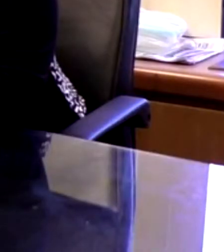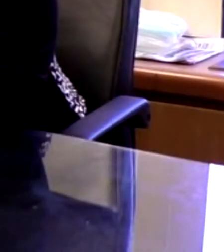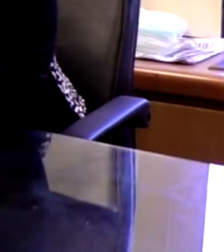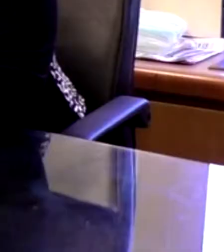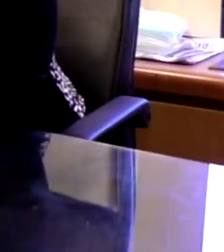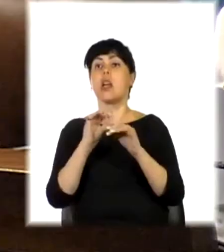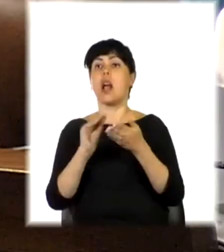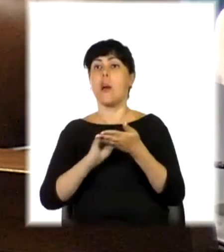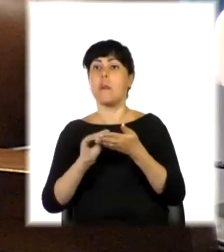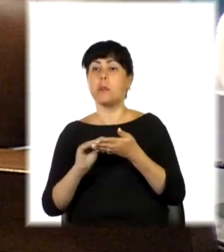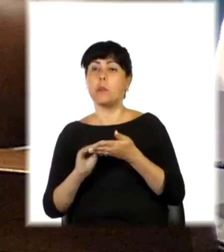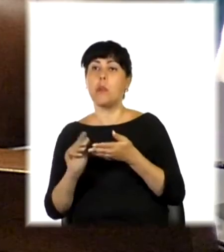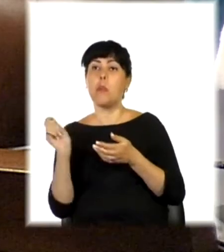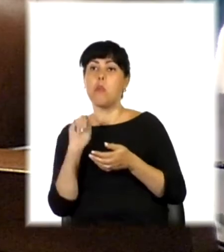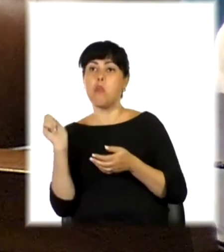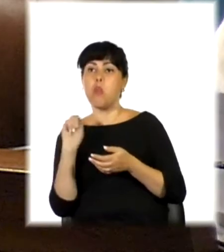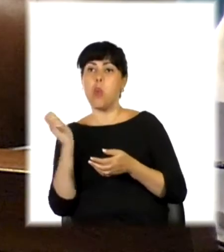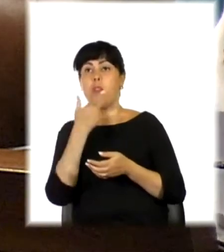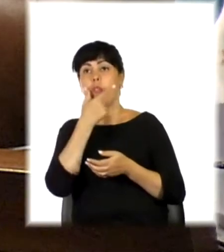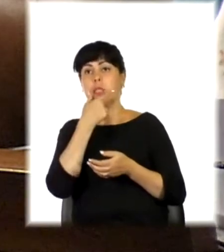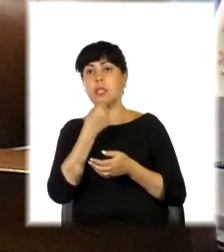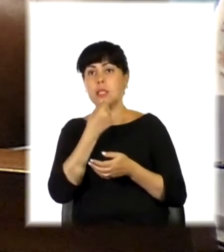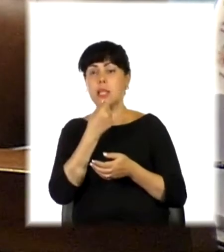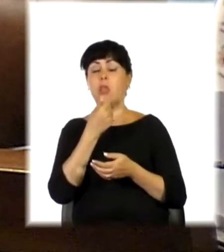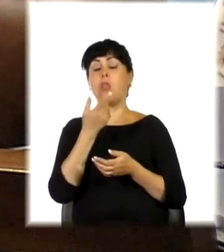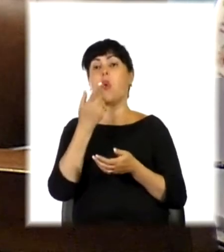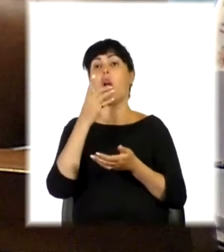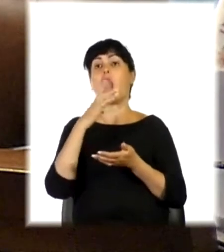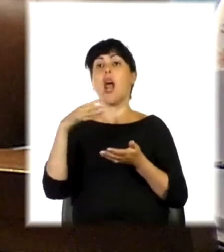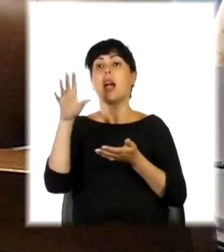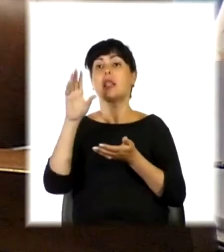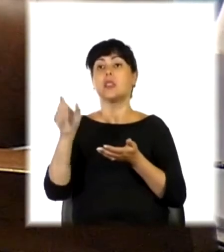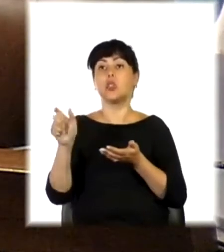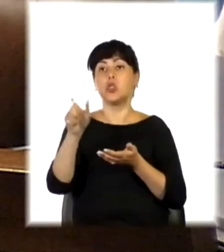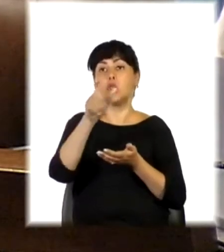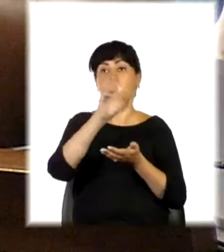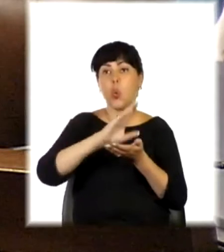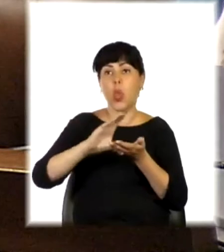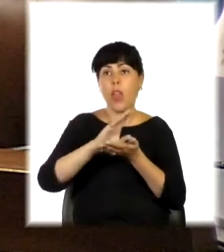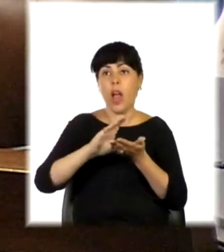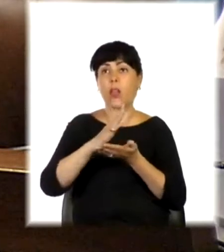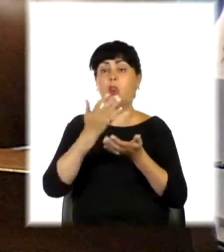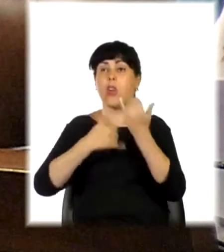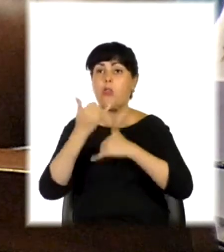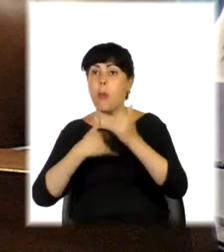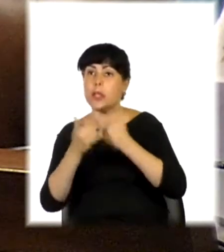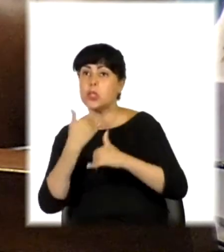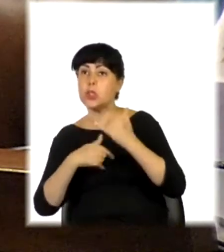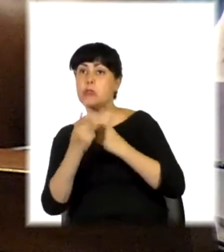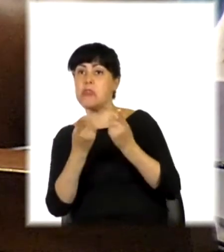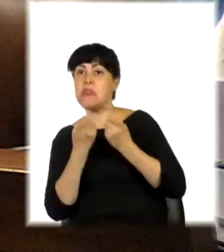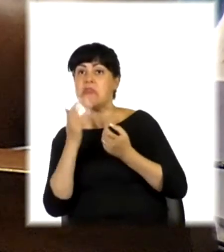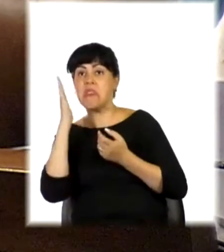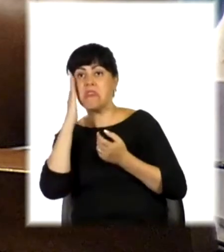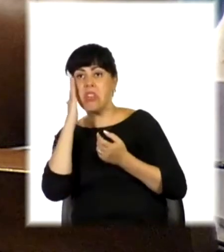facilitando el acceso de la ciudadanía a la información como ya habíamos mencionado y promoviendo el ejercicio del contralor como